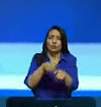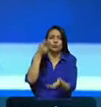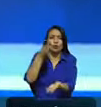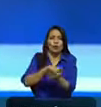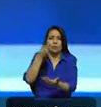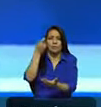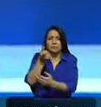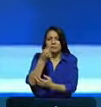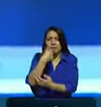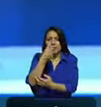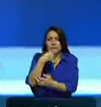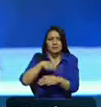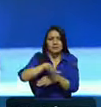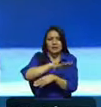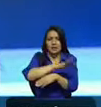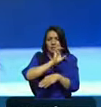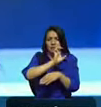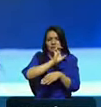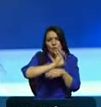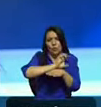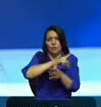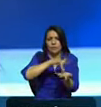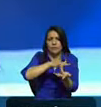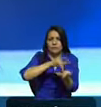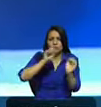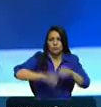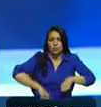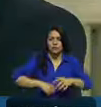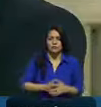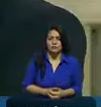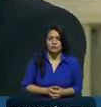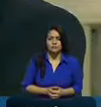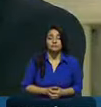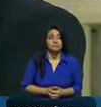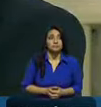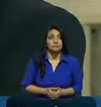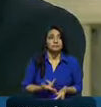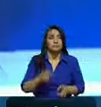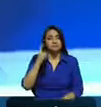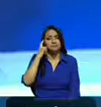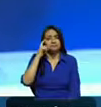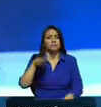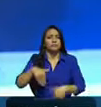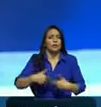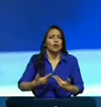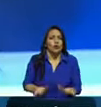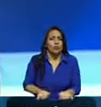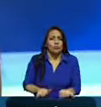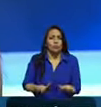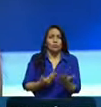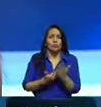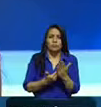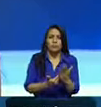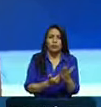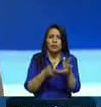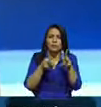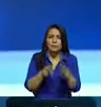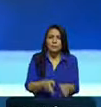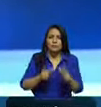de medicamentos de la industria farmacéutica. Creo que hay que repensar también cómo se va a sostener un modelo único de